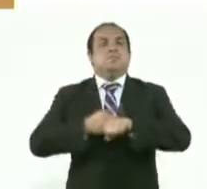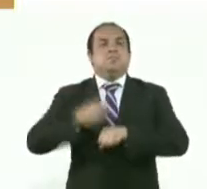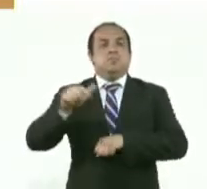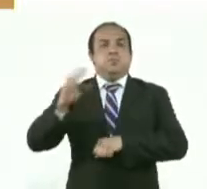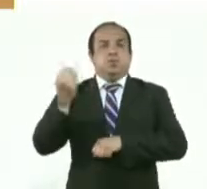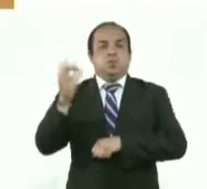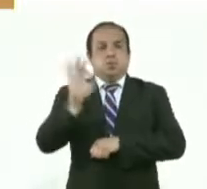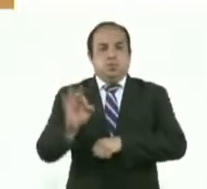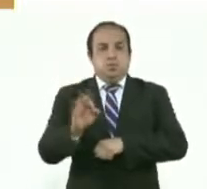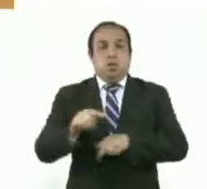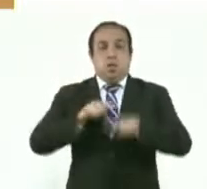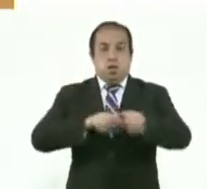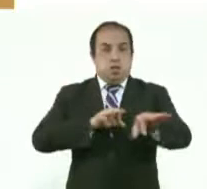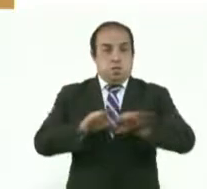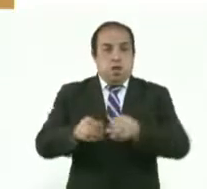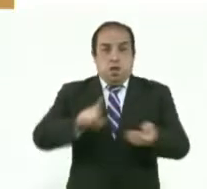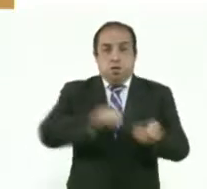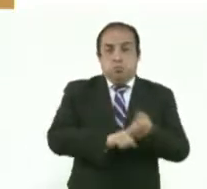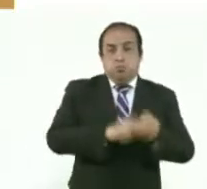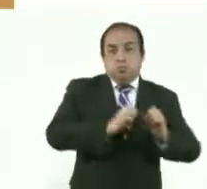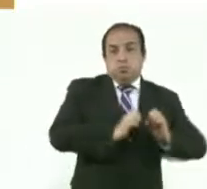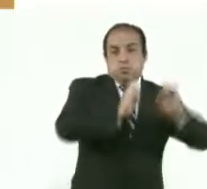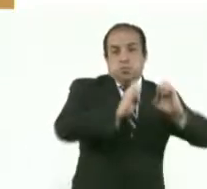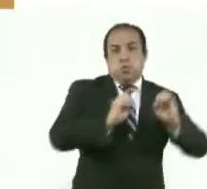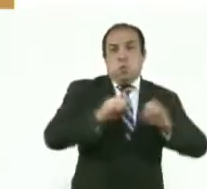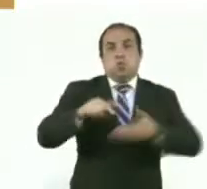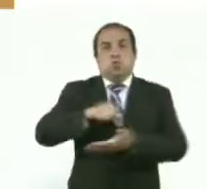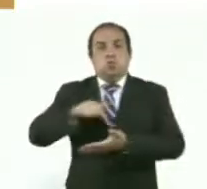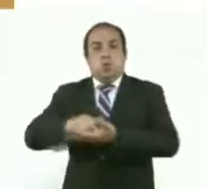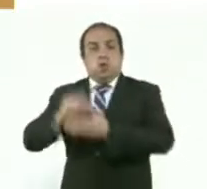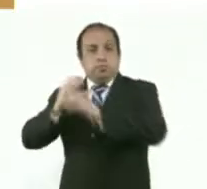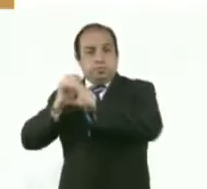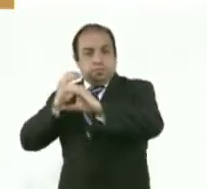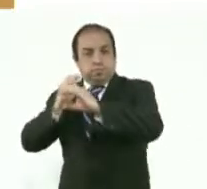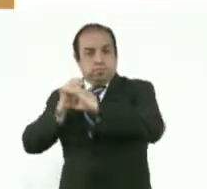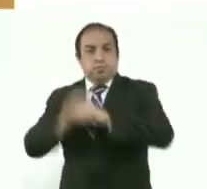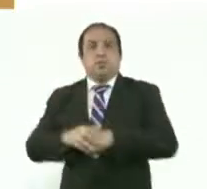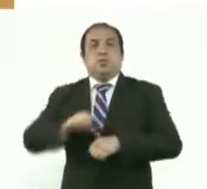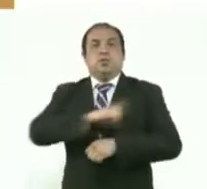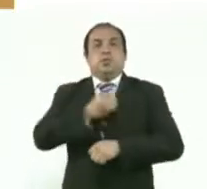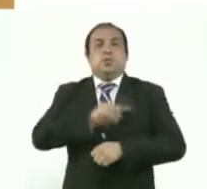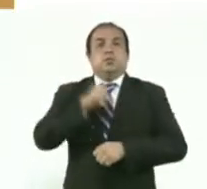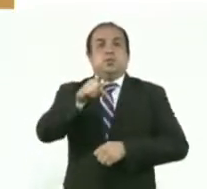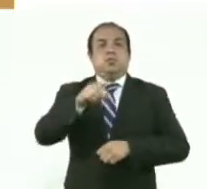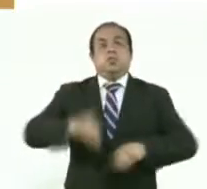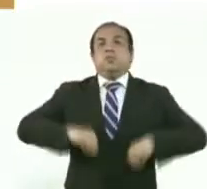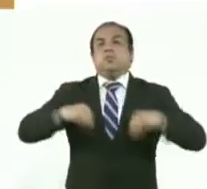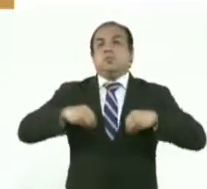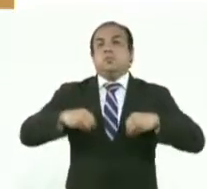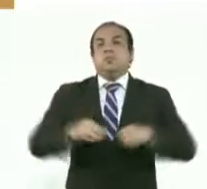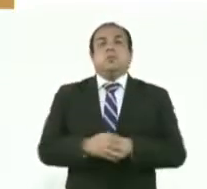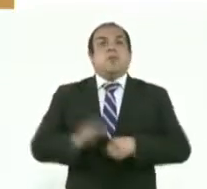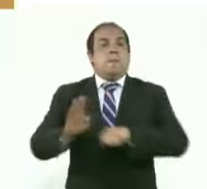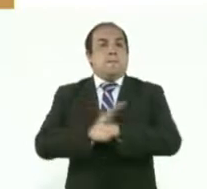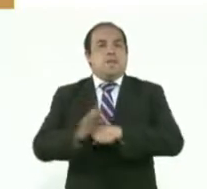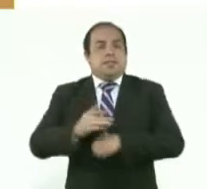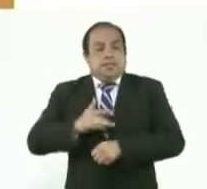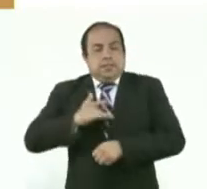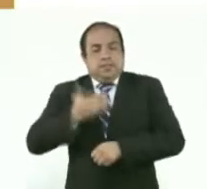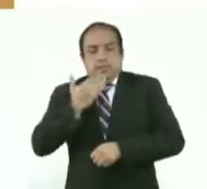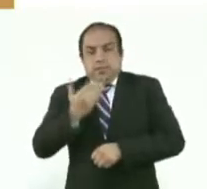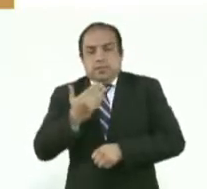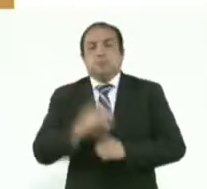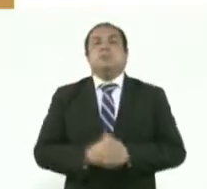tanto intramuros como con nuestros módulos de salud en tu vida y salud para el bienestar en las ferias del bienestar y en